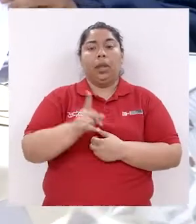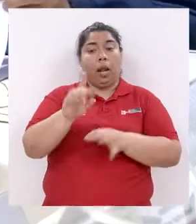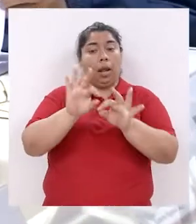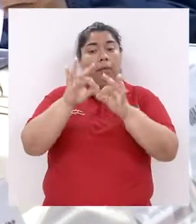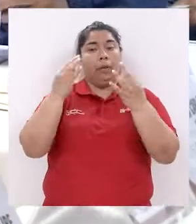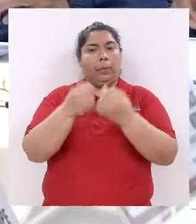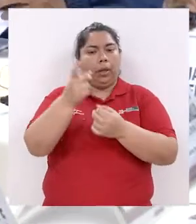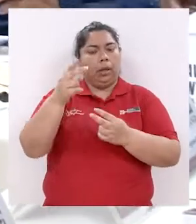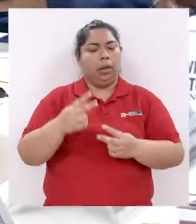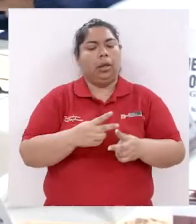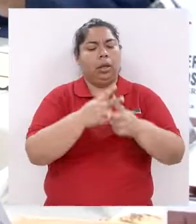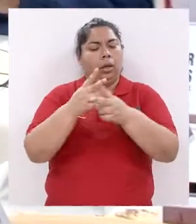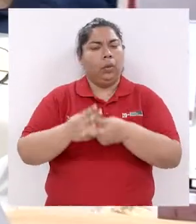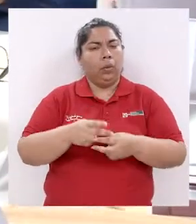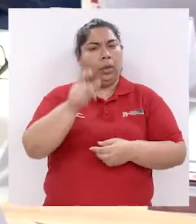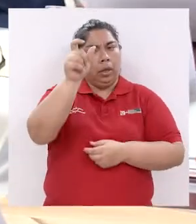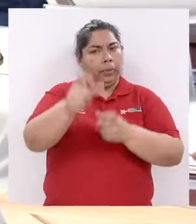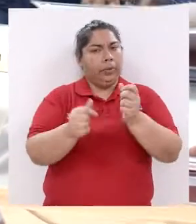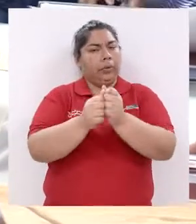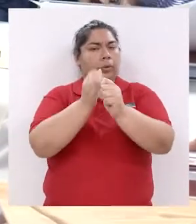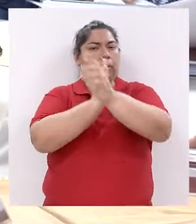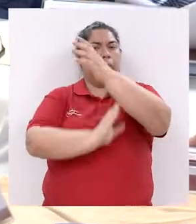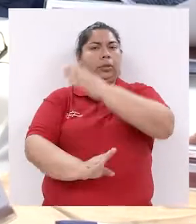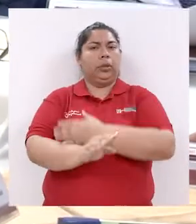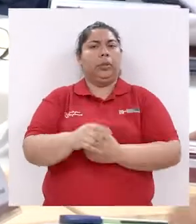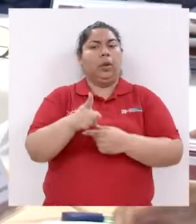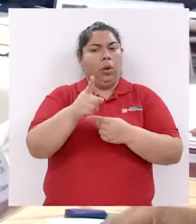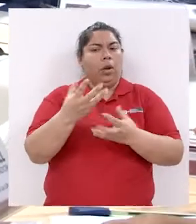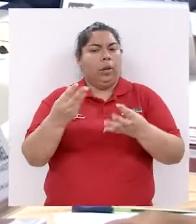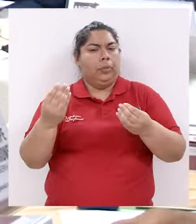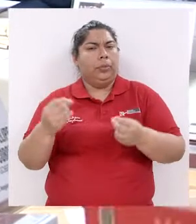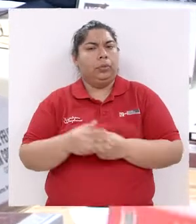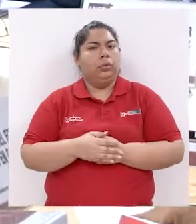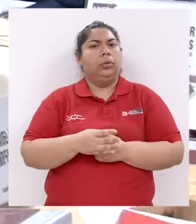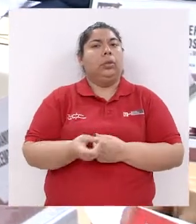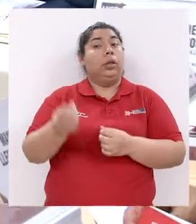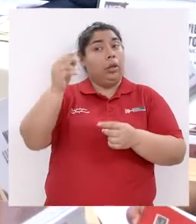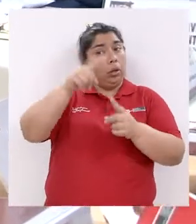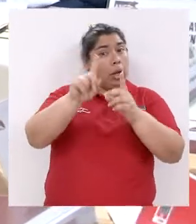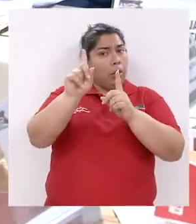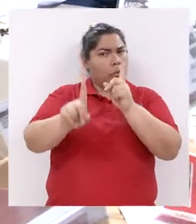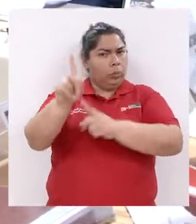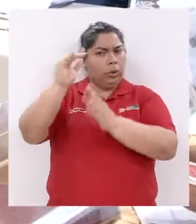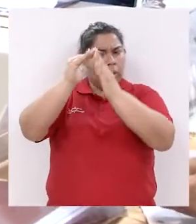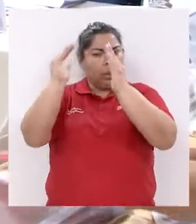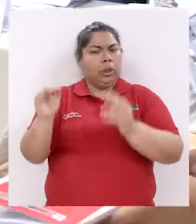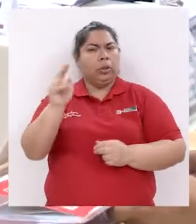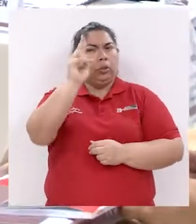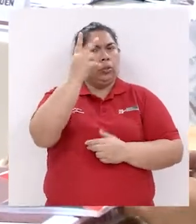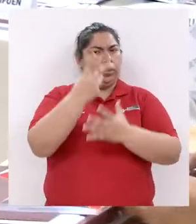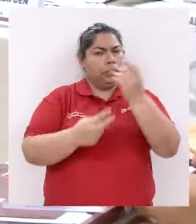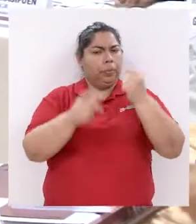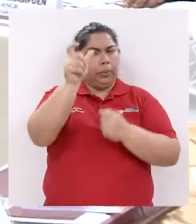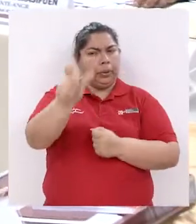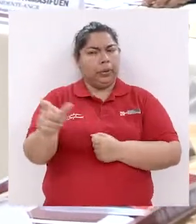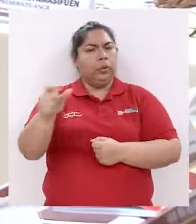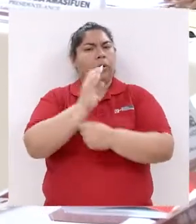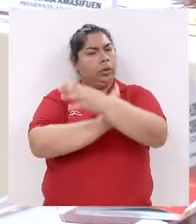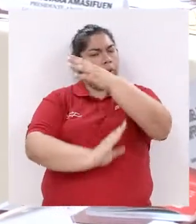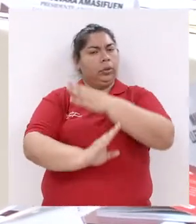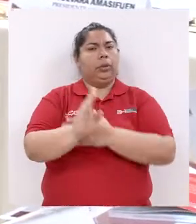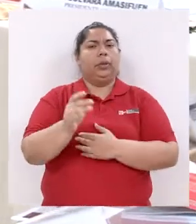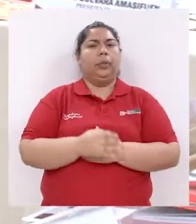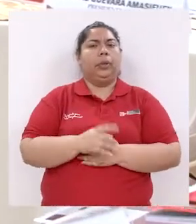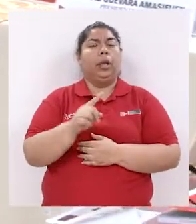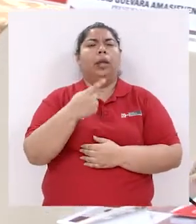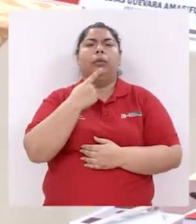La familia que cuida a esa persona con discapacidad. O hay veces familias que tienen en el hogar hasta 2 personas.